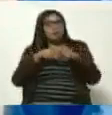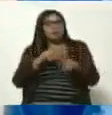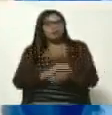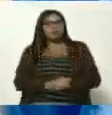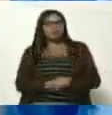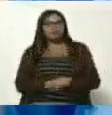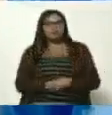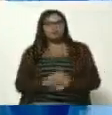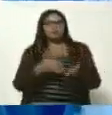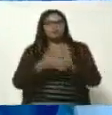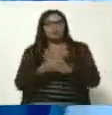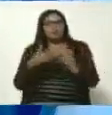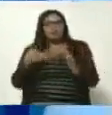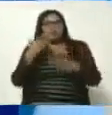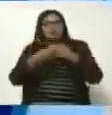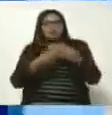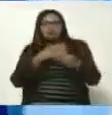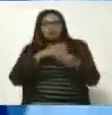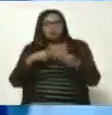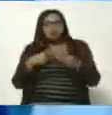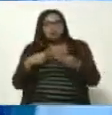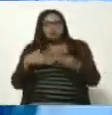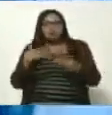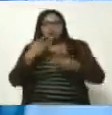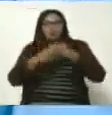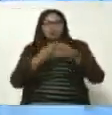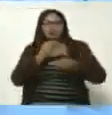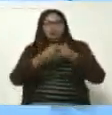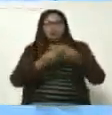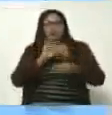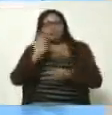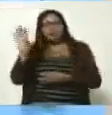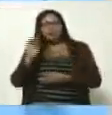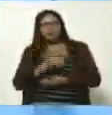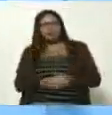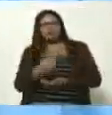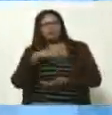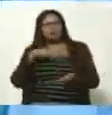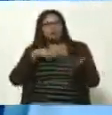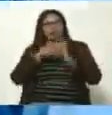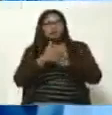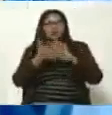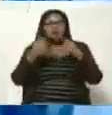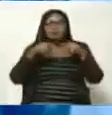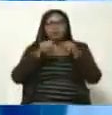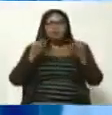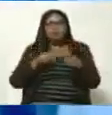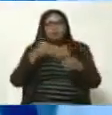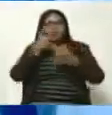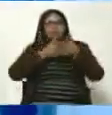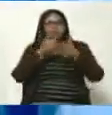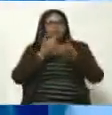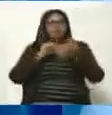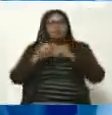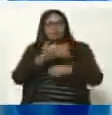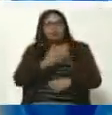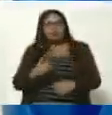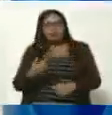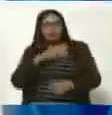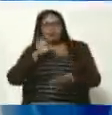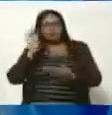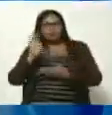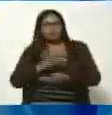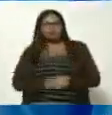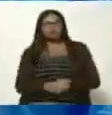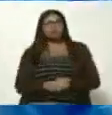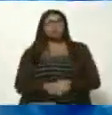significa la posibilidad que tenemos como país de garantizar, digamos, la lucha contra el hambre en nuestro país.